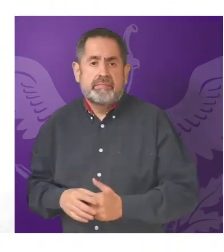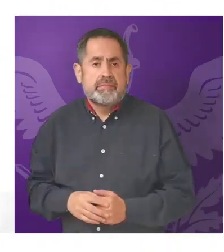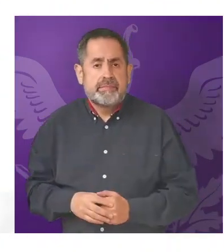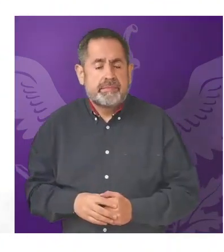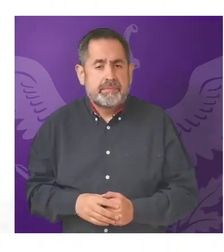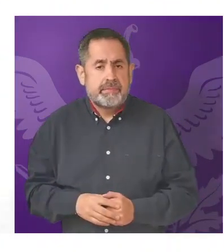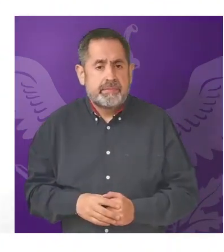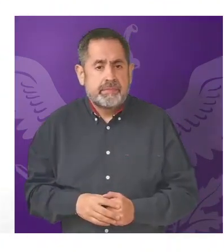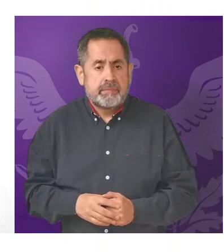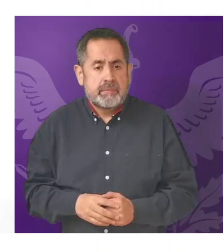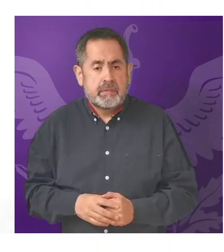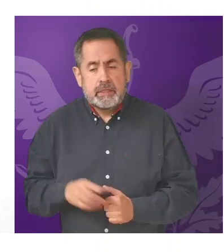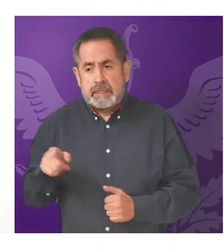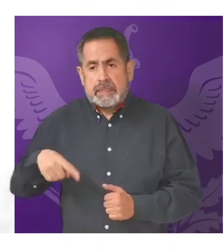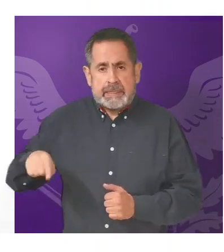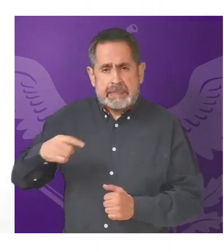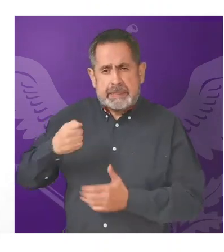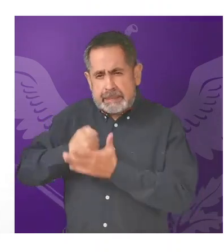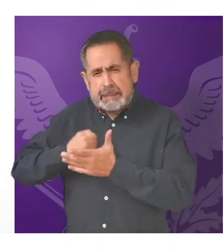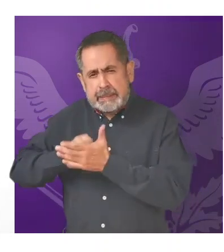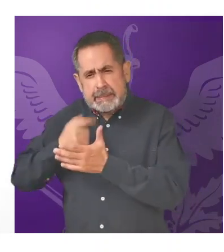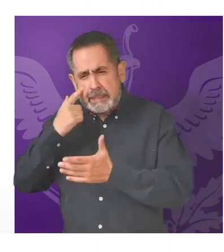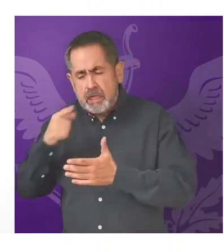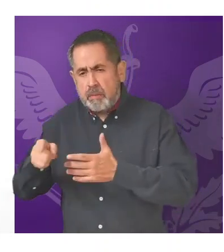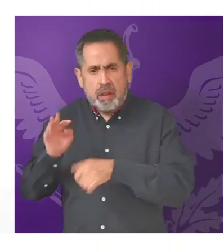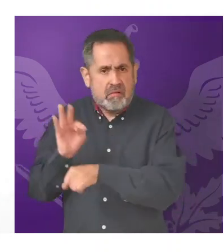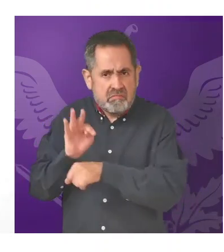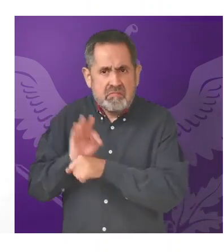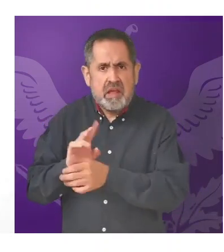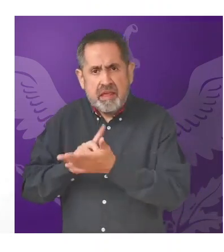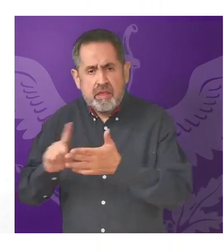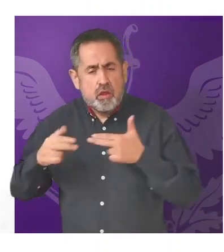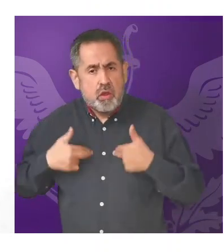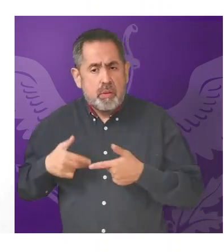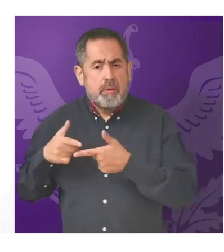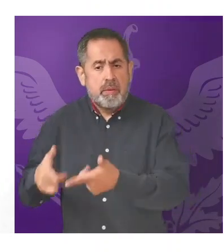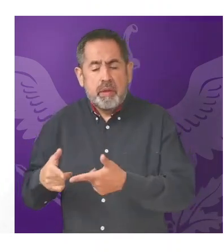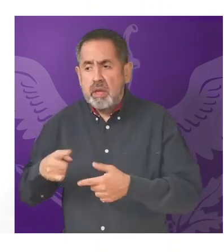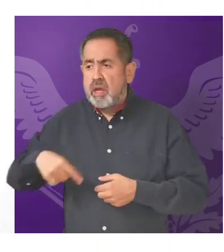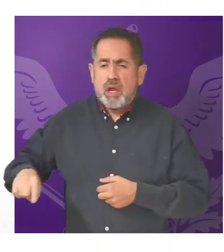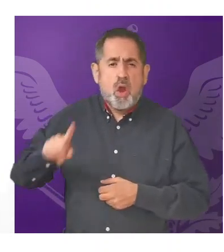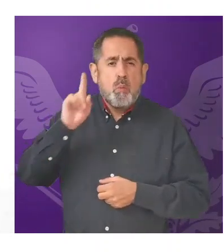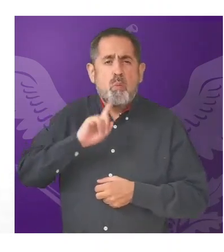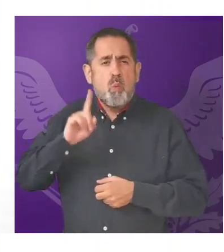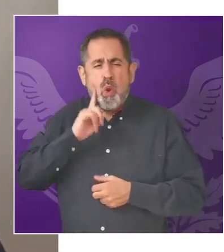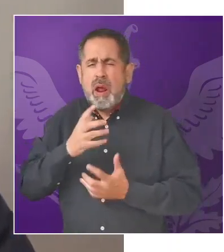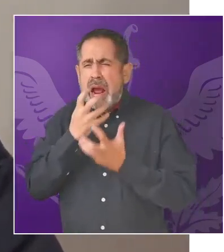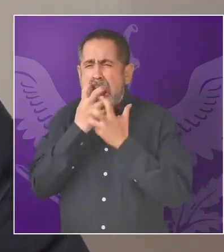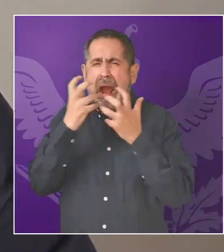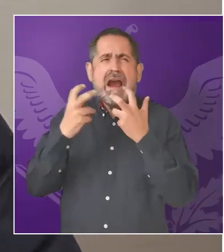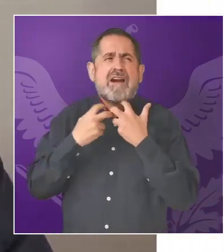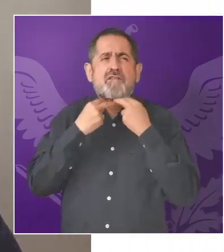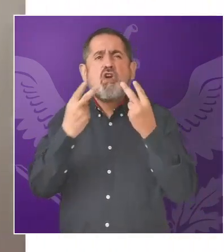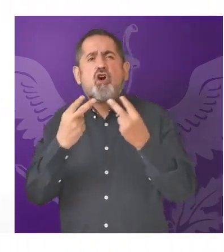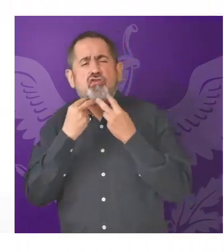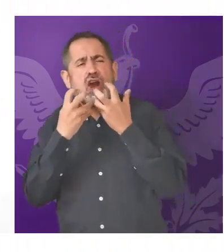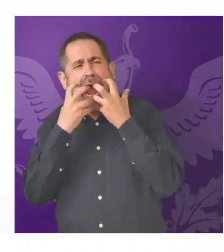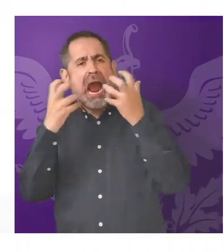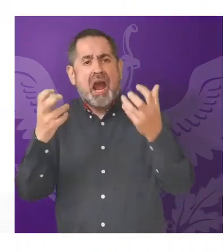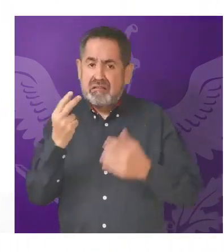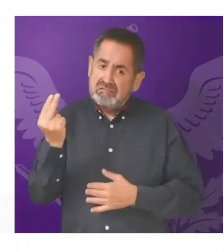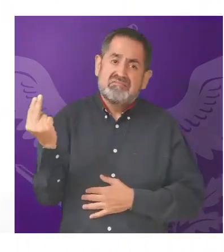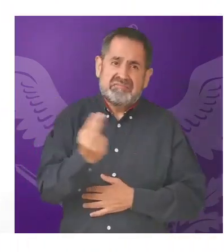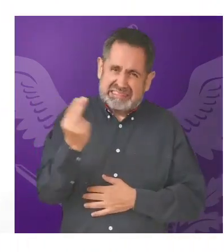de nuestras comunidades y poblaciones. En la lucha por avanzar los derechos humanos, las voces